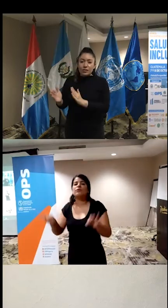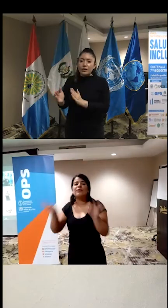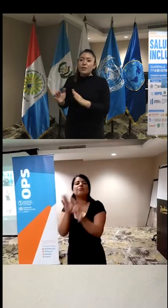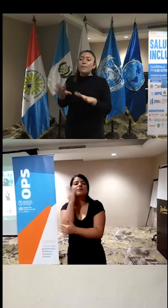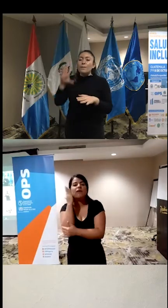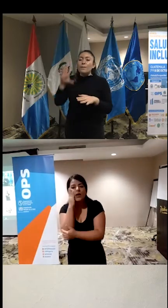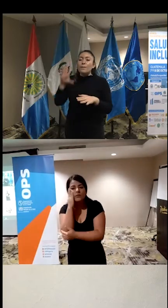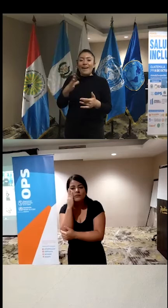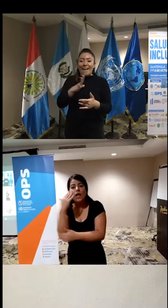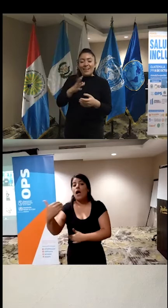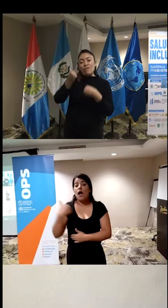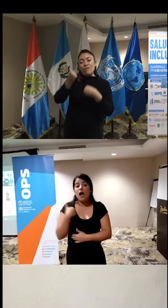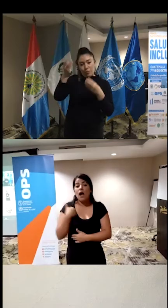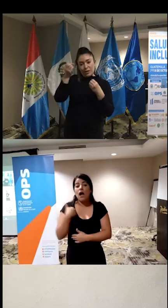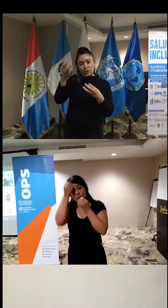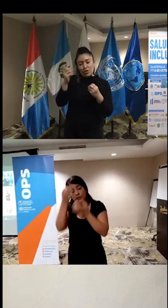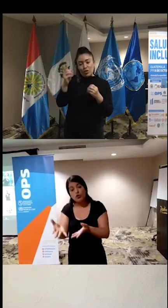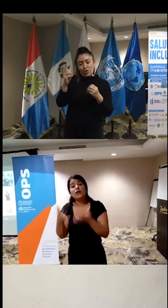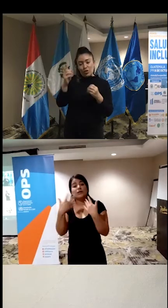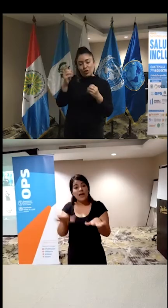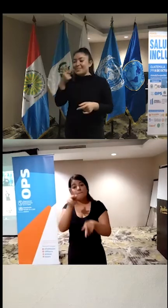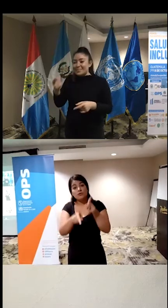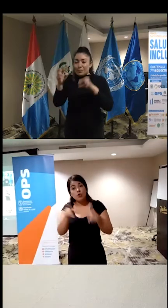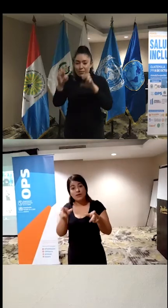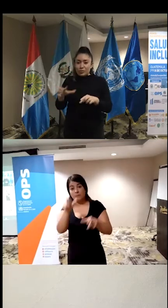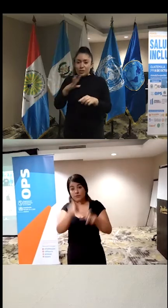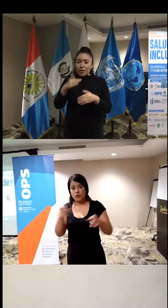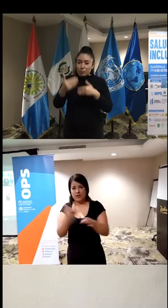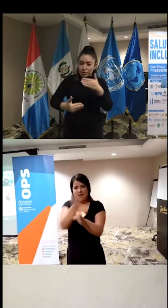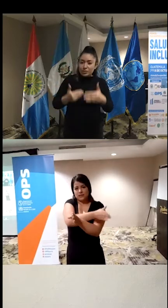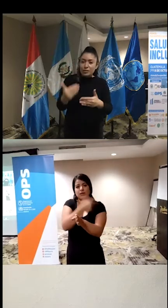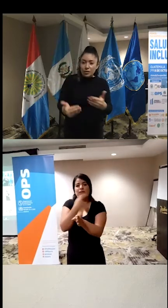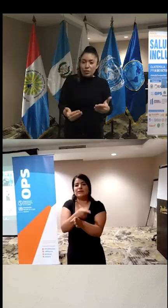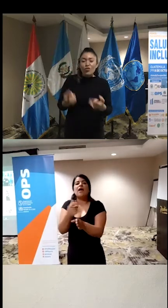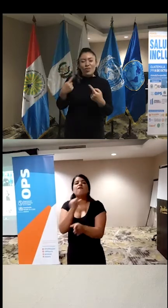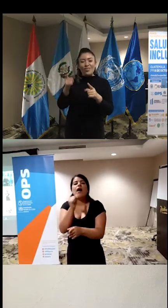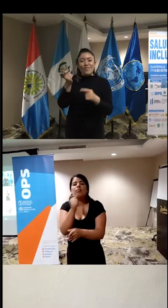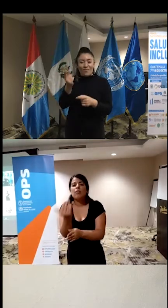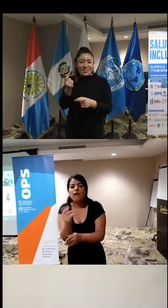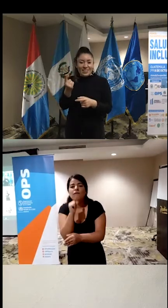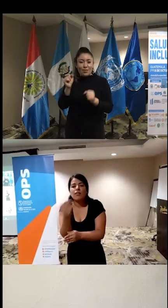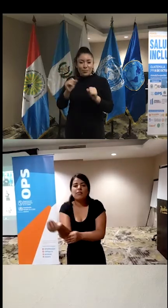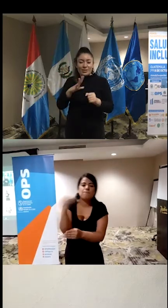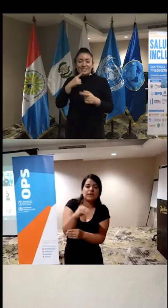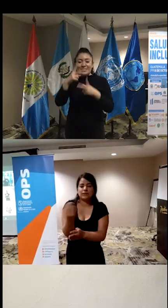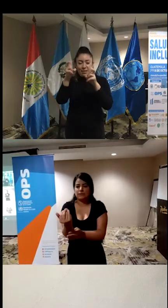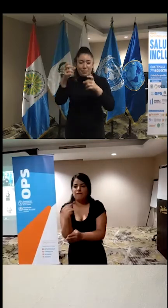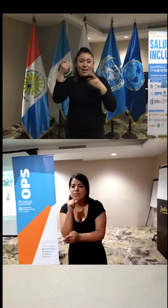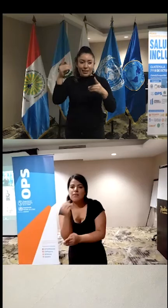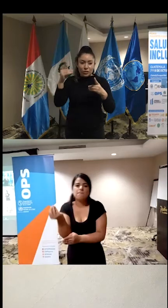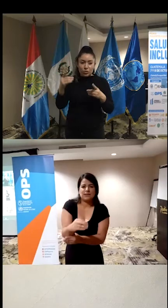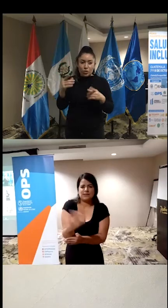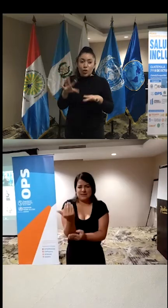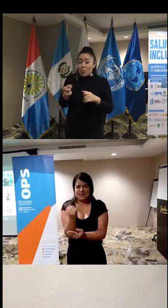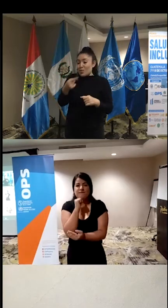hay información que, como decían las personas que me han precedido, nos falta cuando hablamos de datos. Como decía